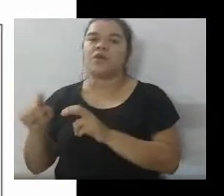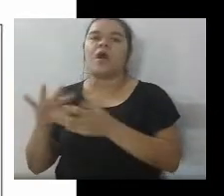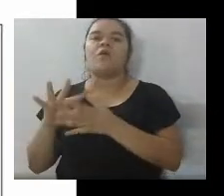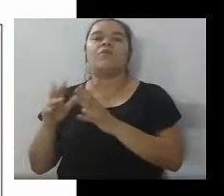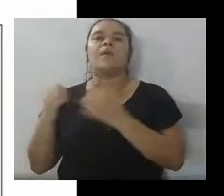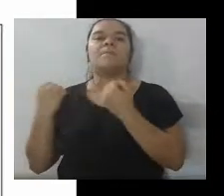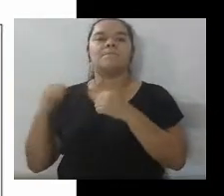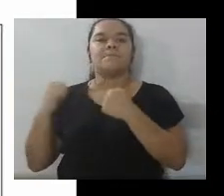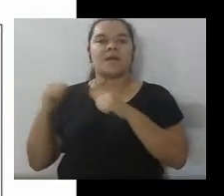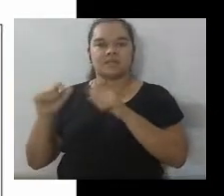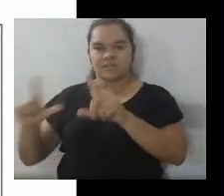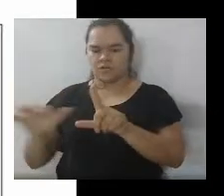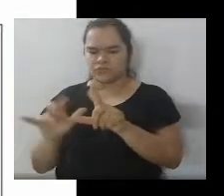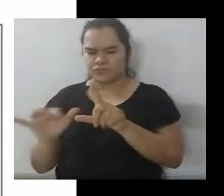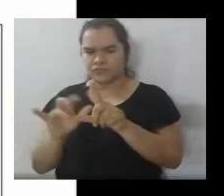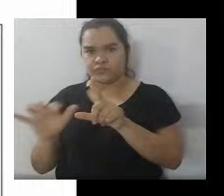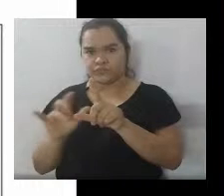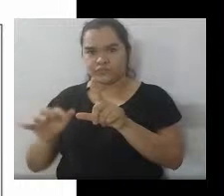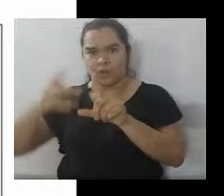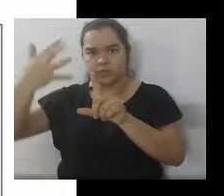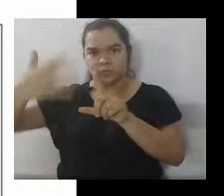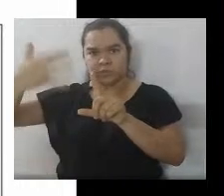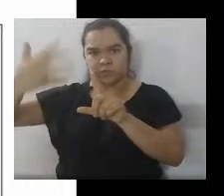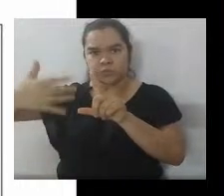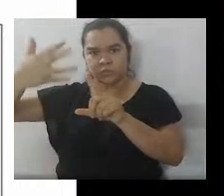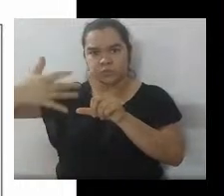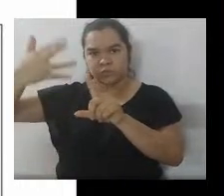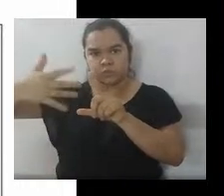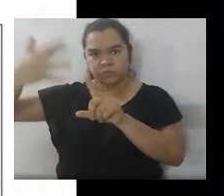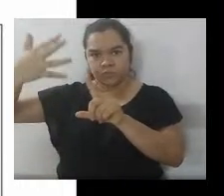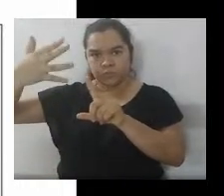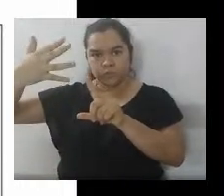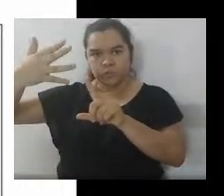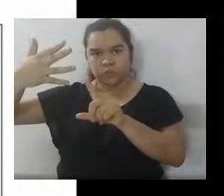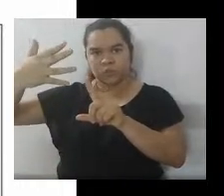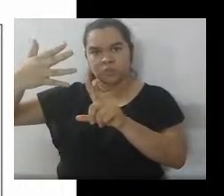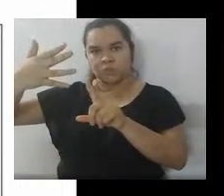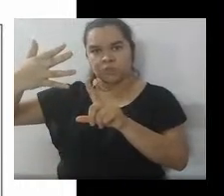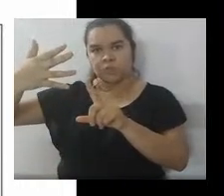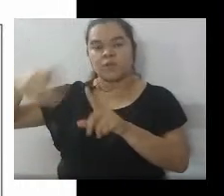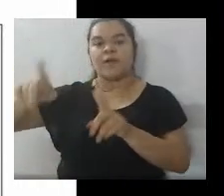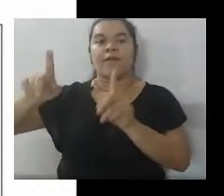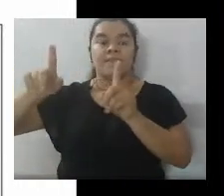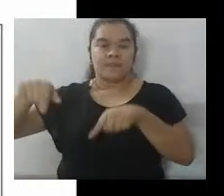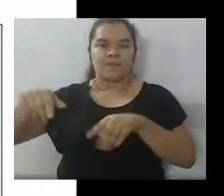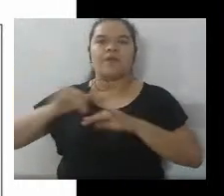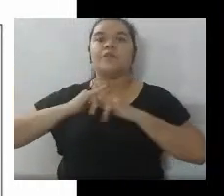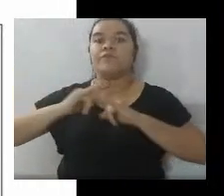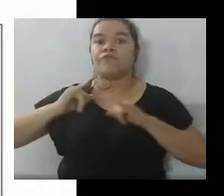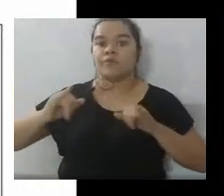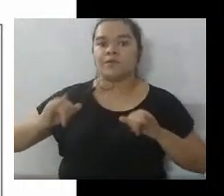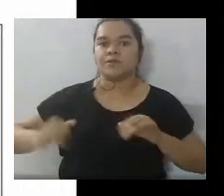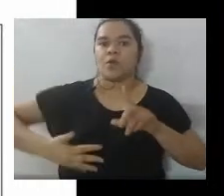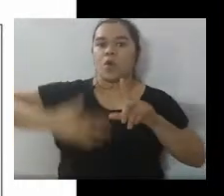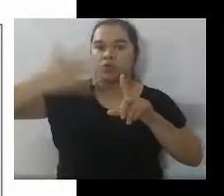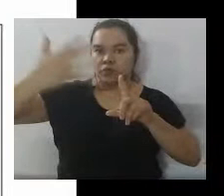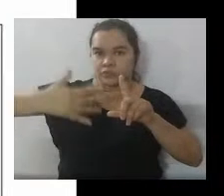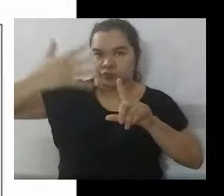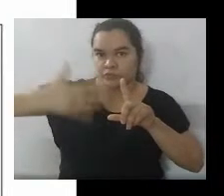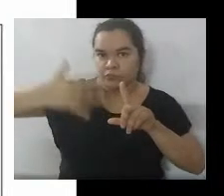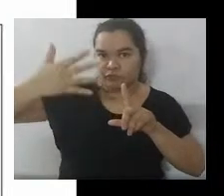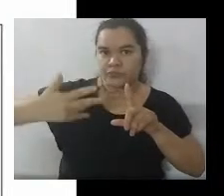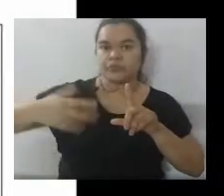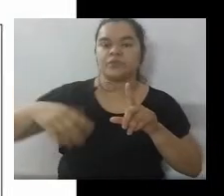excelencia que tenemos en ese tercer año, ¿no? Se trabaja bastante con base de datos, se trabaja bastante